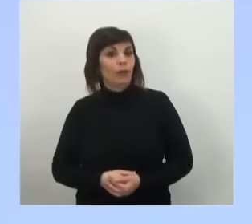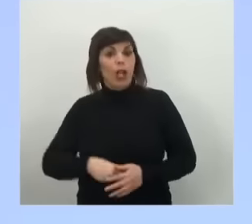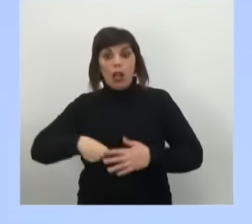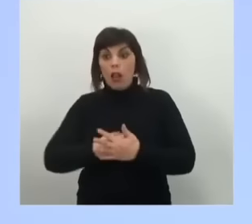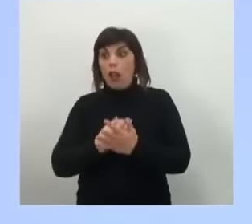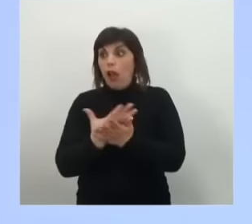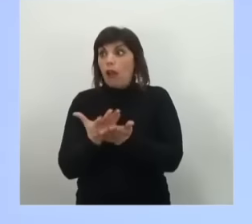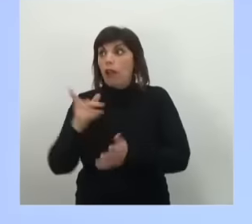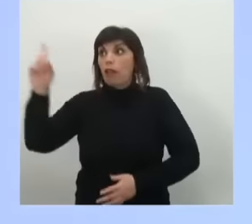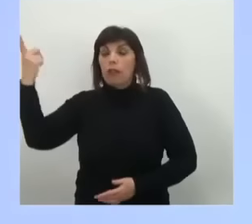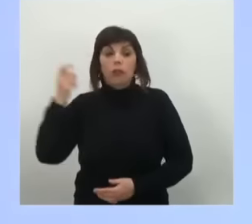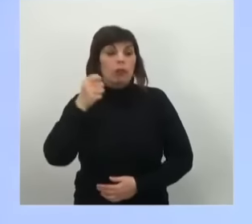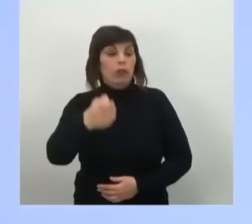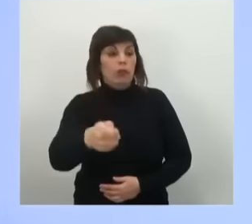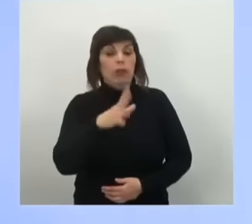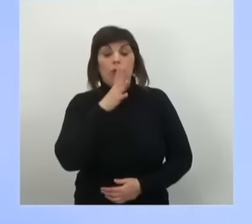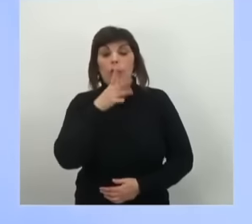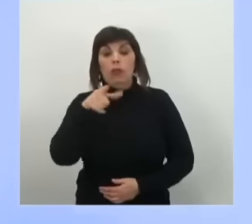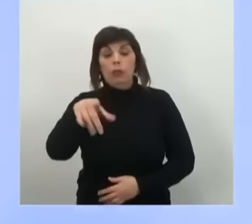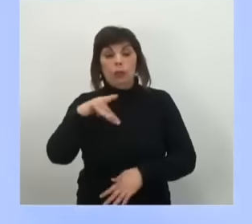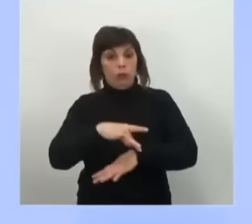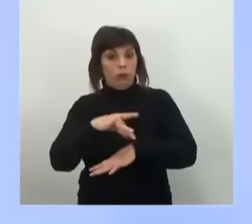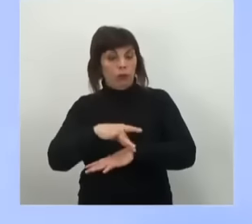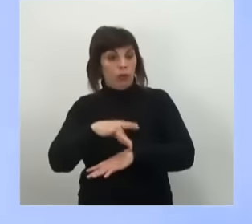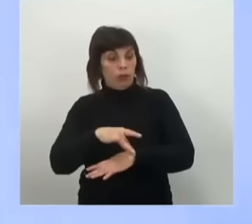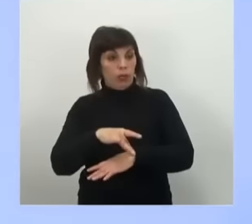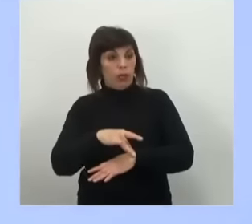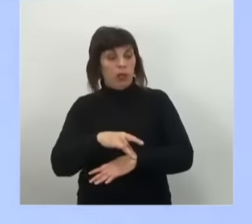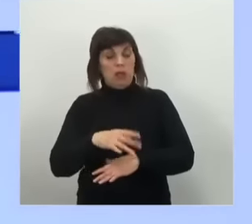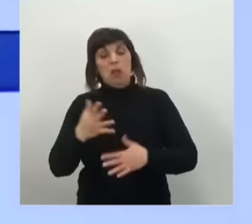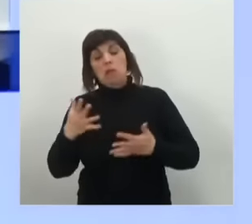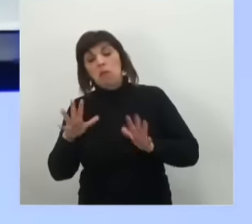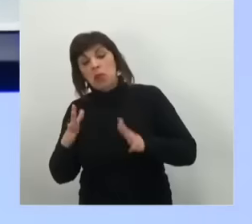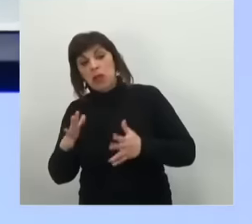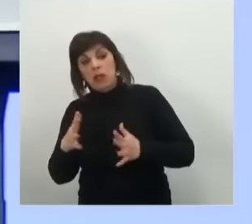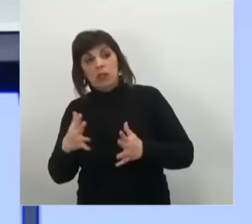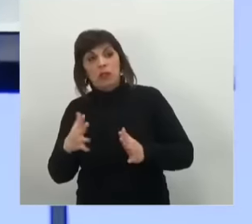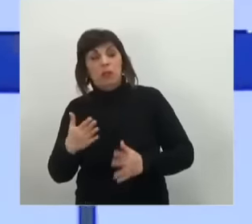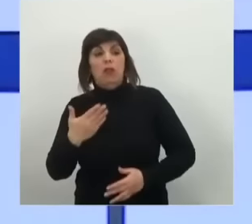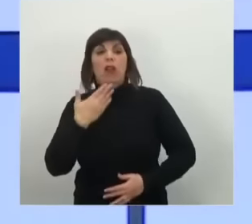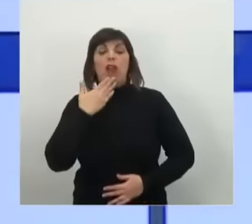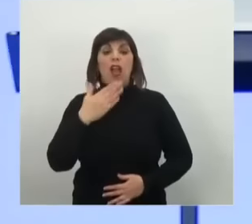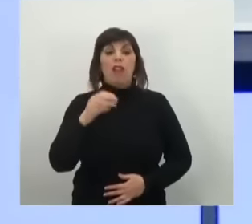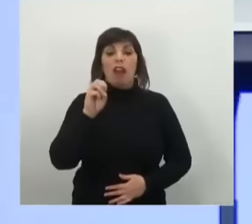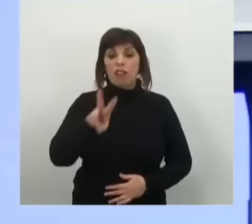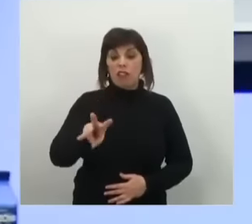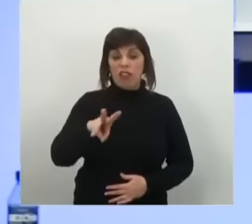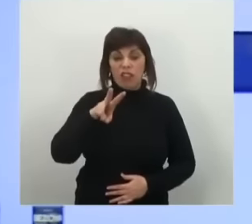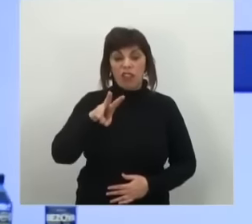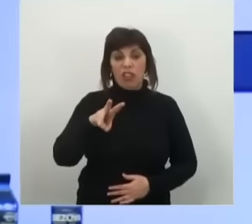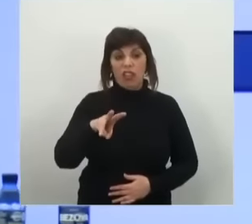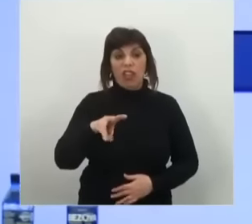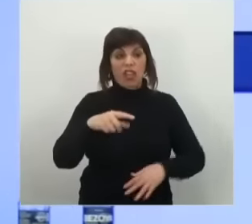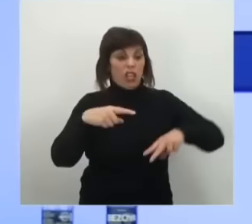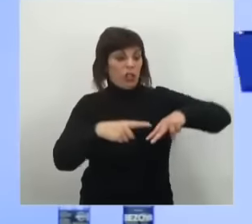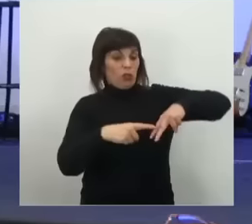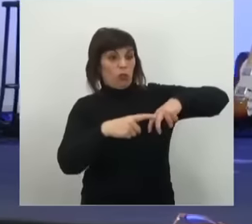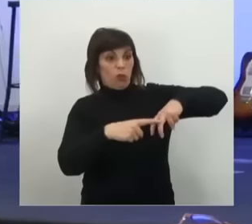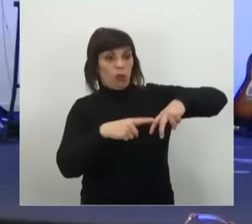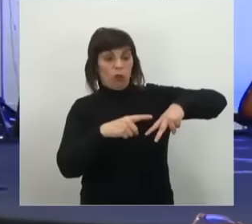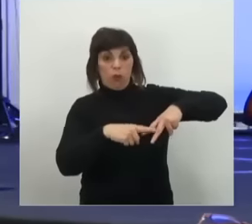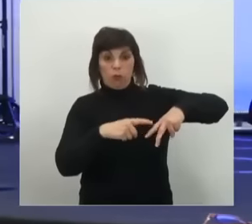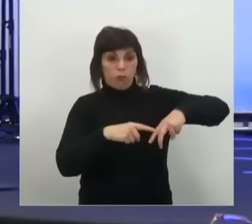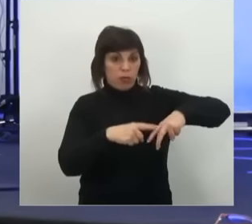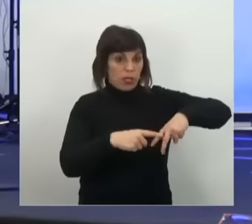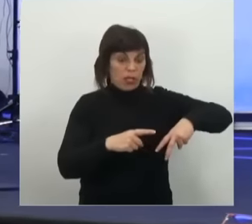porque porque tu enfermedad lo que genera que a partir de los Trece años tus piernas se van y después de los tres tú no puedes tener